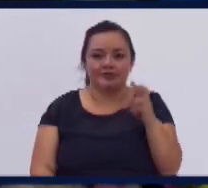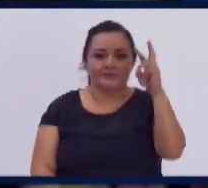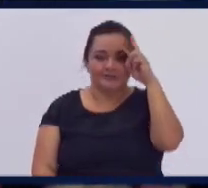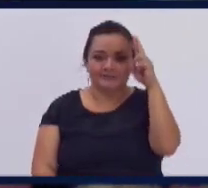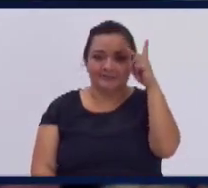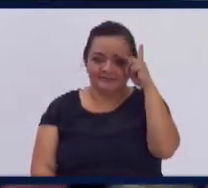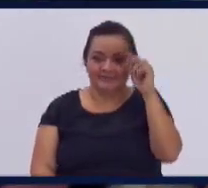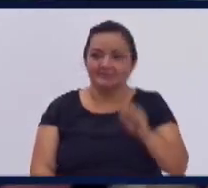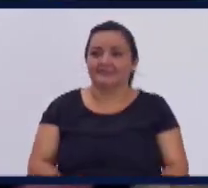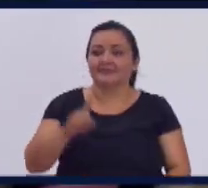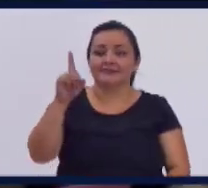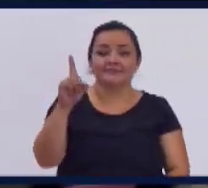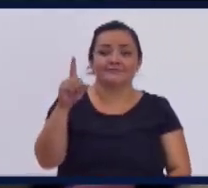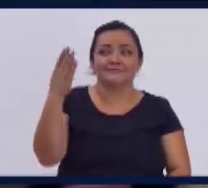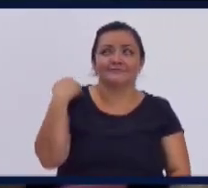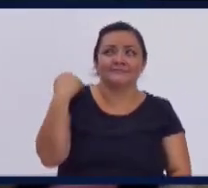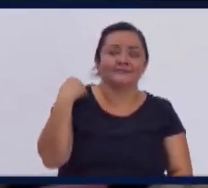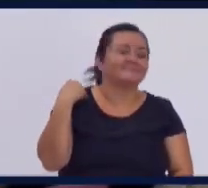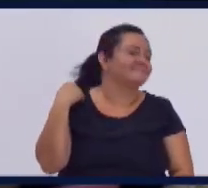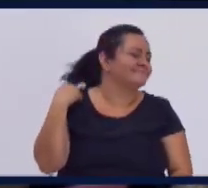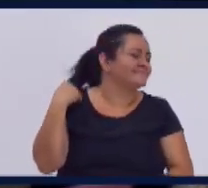renunciar a lo que Dios te llamó a hacer.